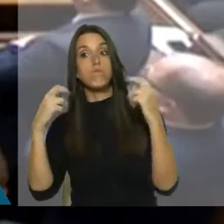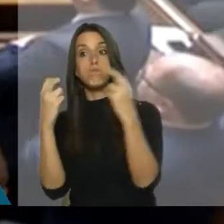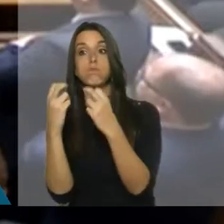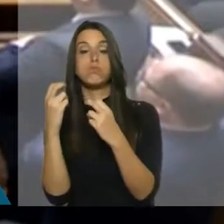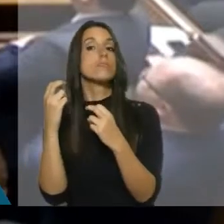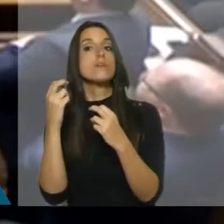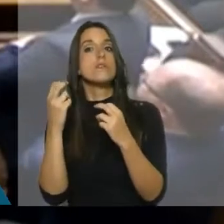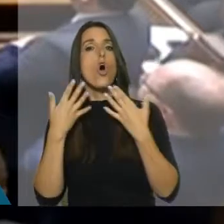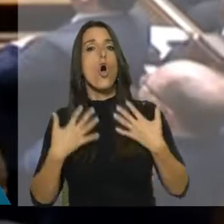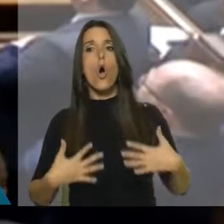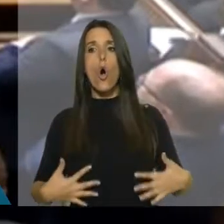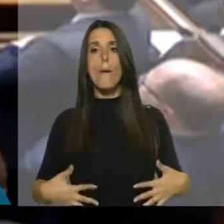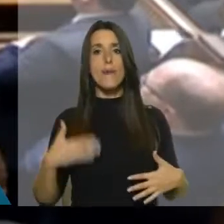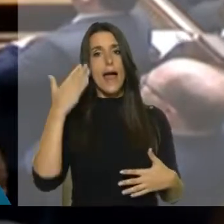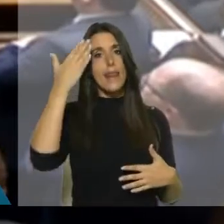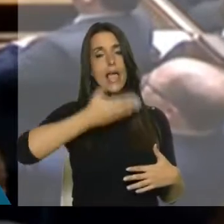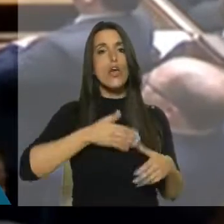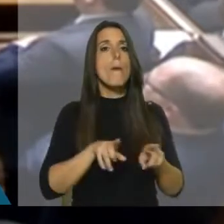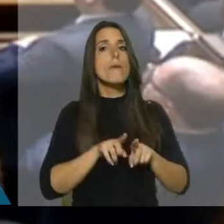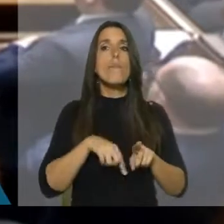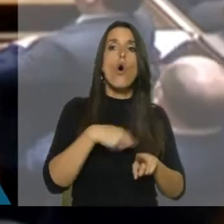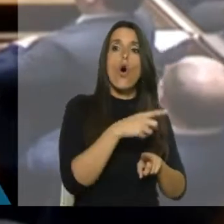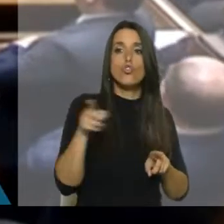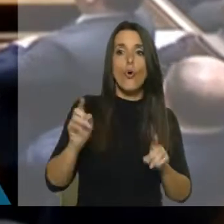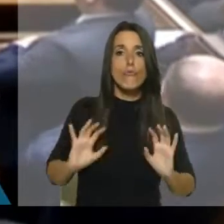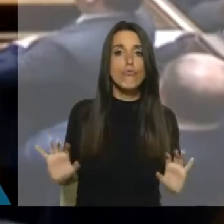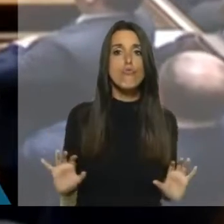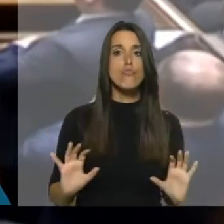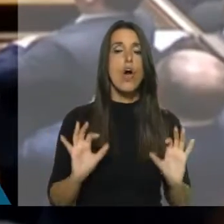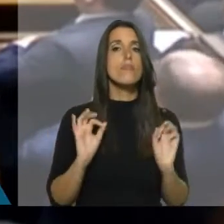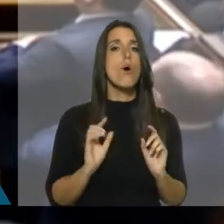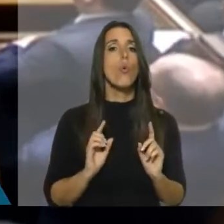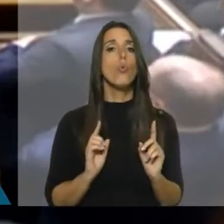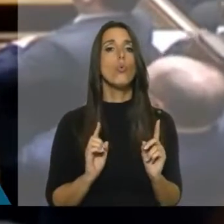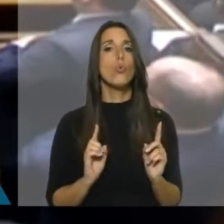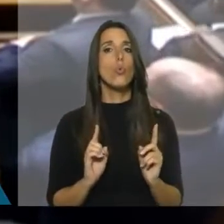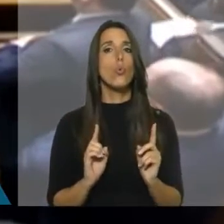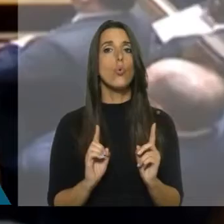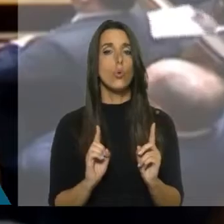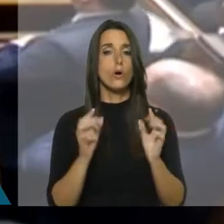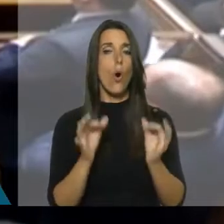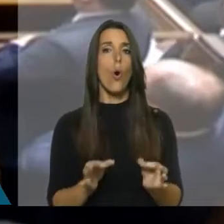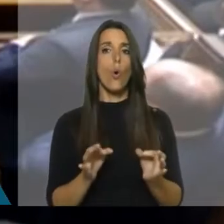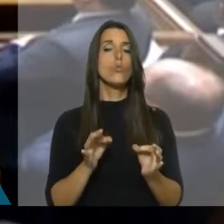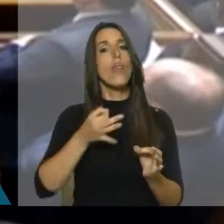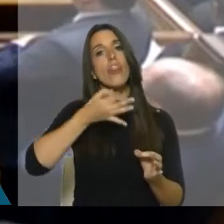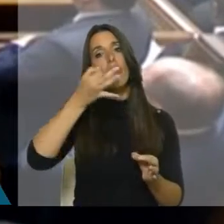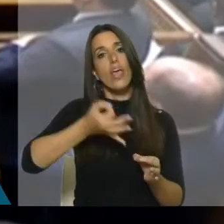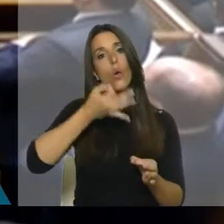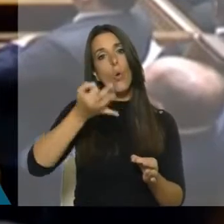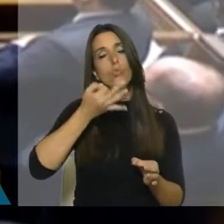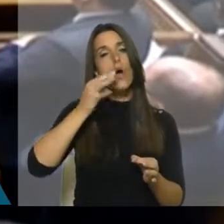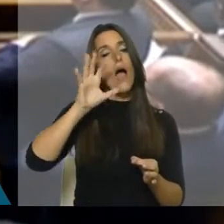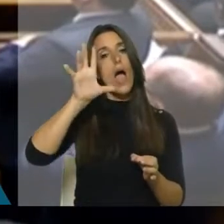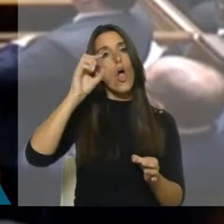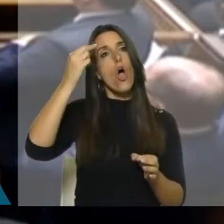vestido con ropajes negros al igual que otros funcionarios y el luto de los parlamentarios abrió la sesión con un discurso en que recordó